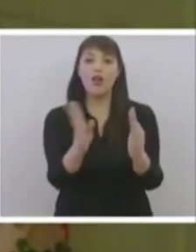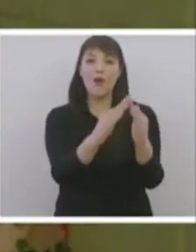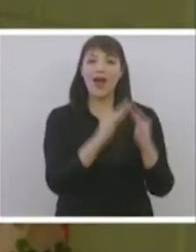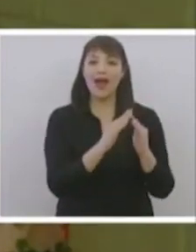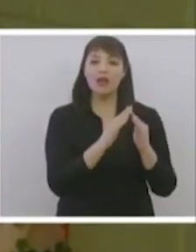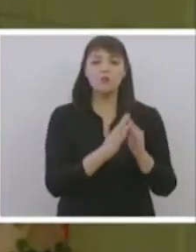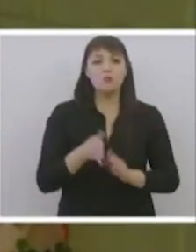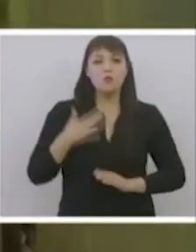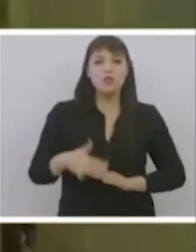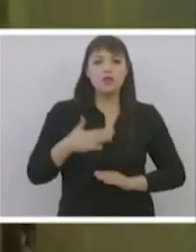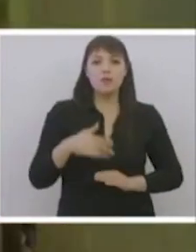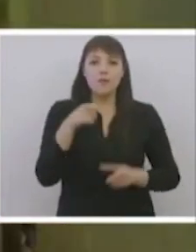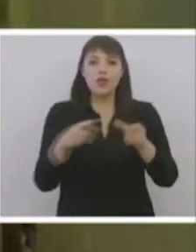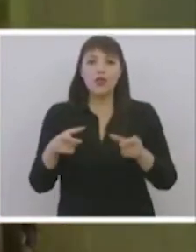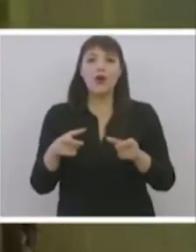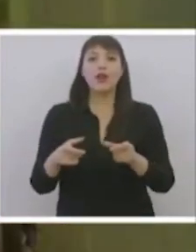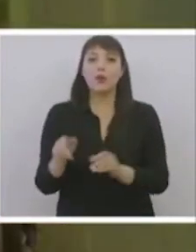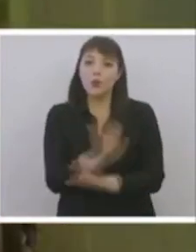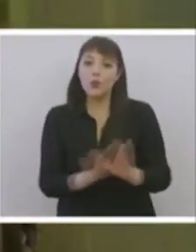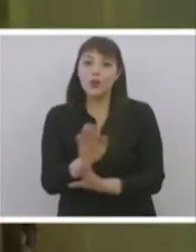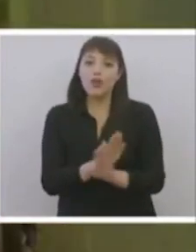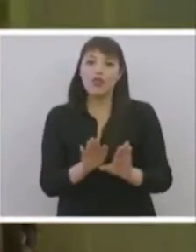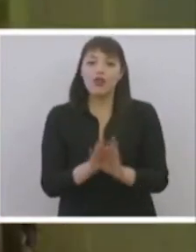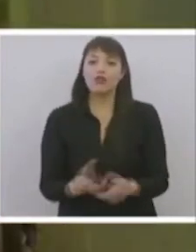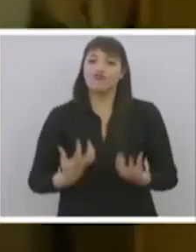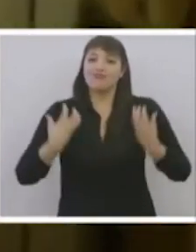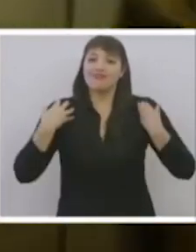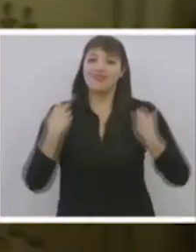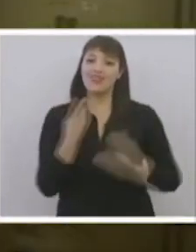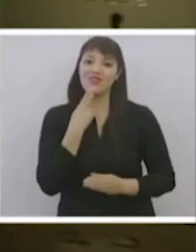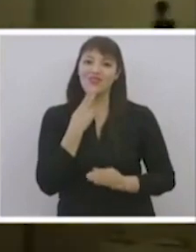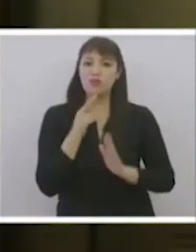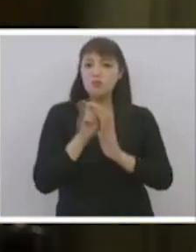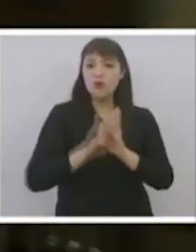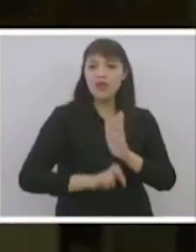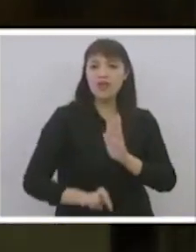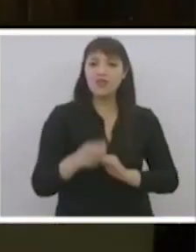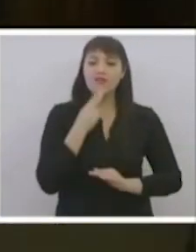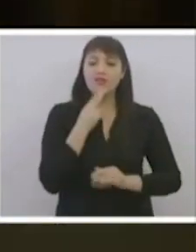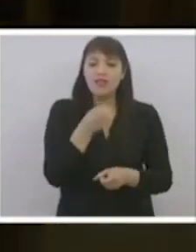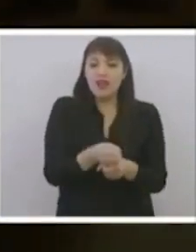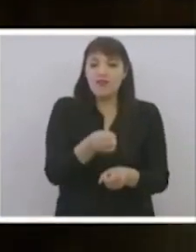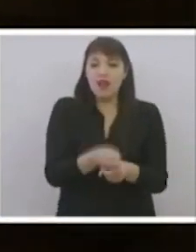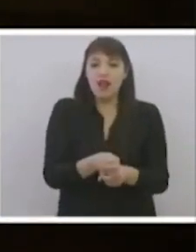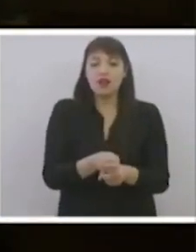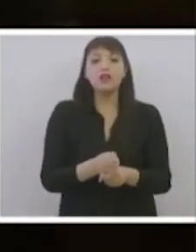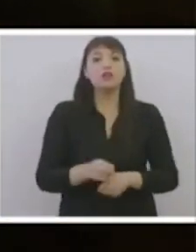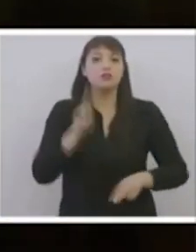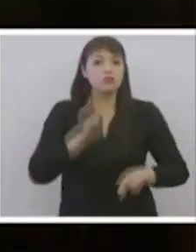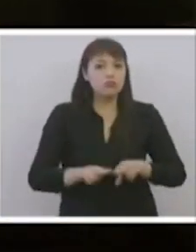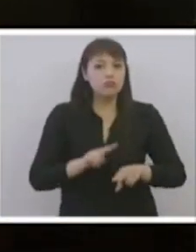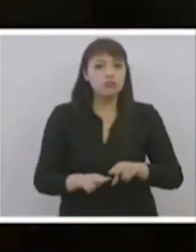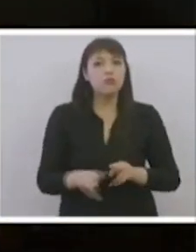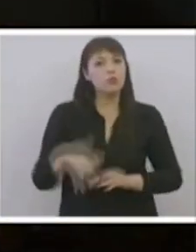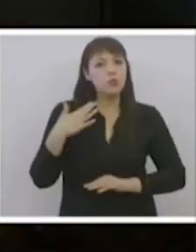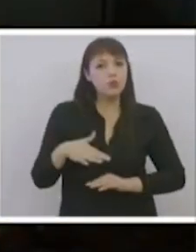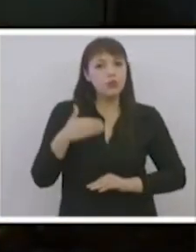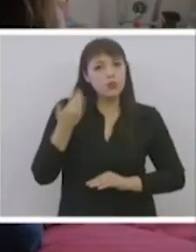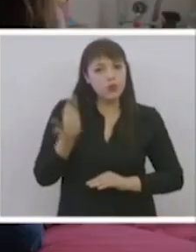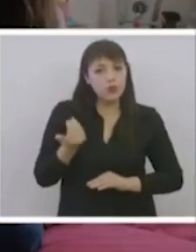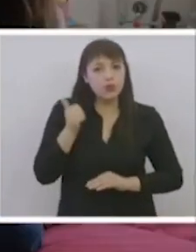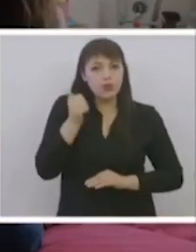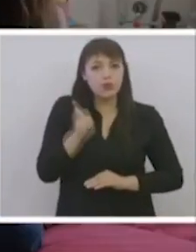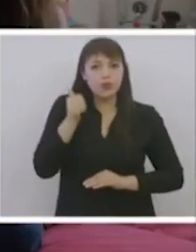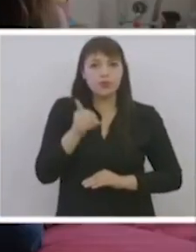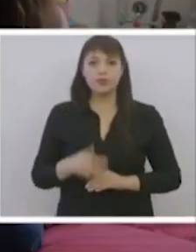desde el punto de vista de lo privado, donde era la familia quien tenía la problemática y era la familia o incluso la persona que realizaba labores